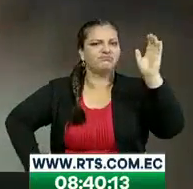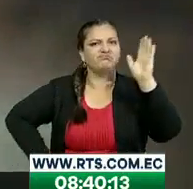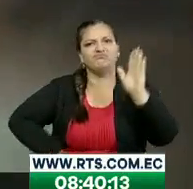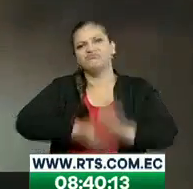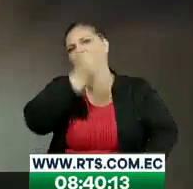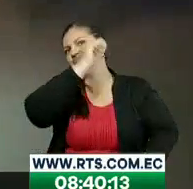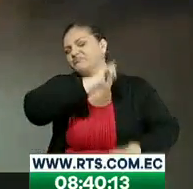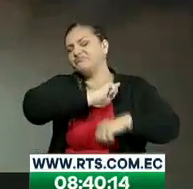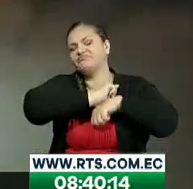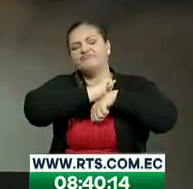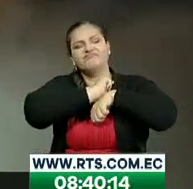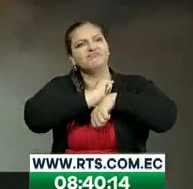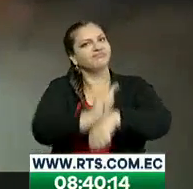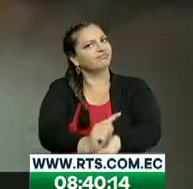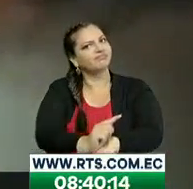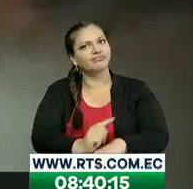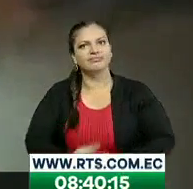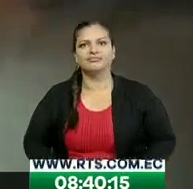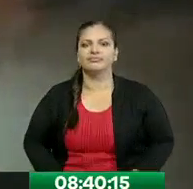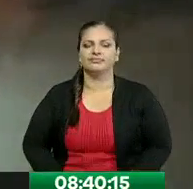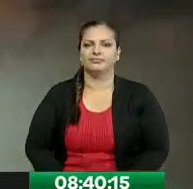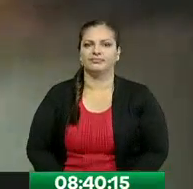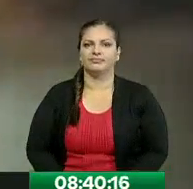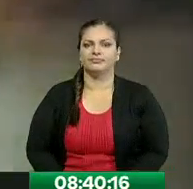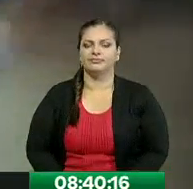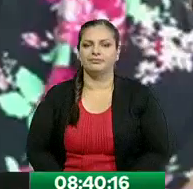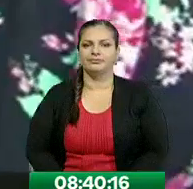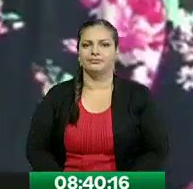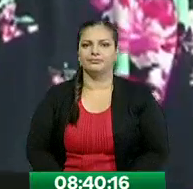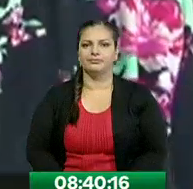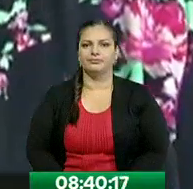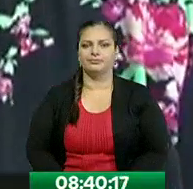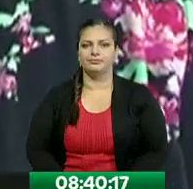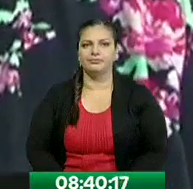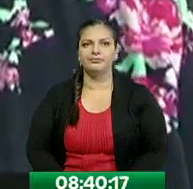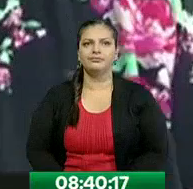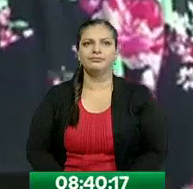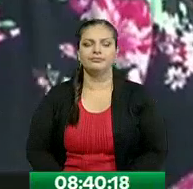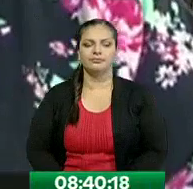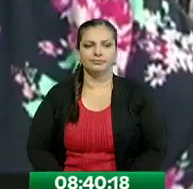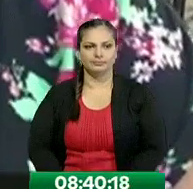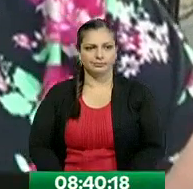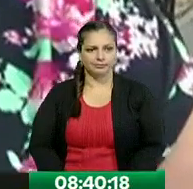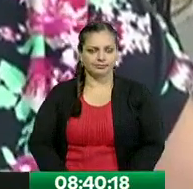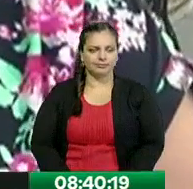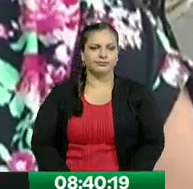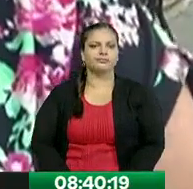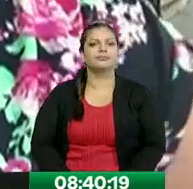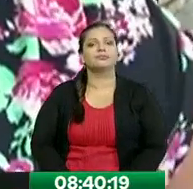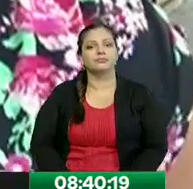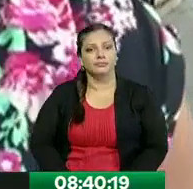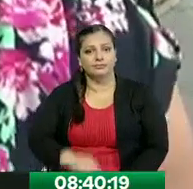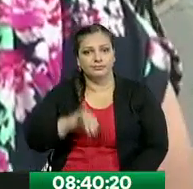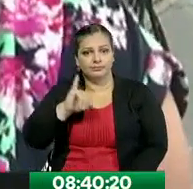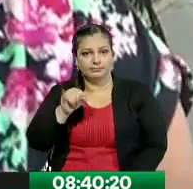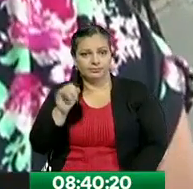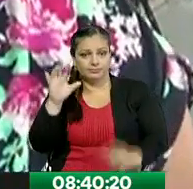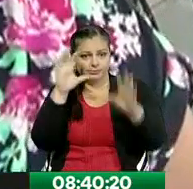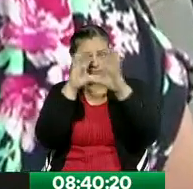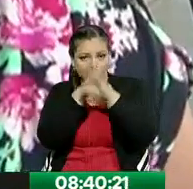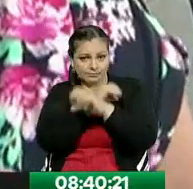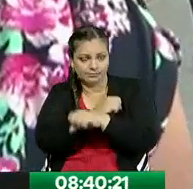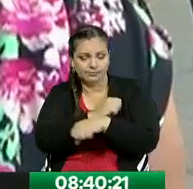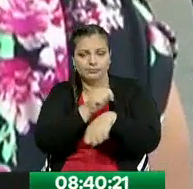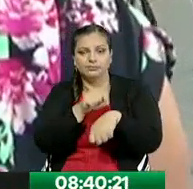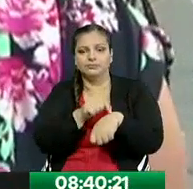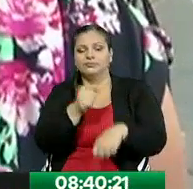Las víctimas fueron desvalijadas de sus pertenencias personales. Nosotros cerramos de lunes a jueves a las 11 de la noche y lastimosamente